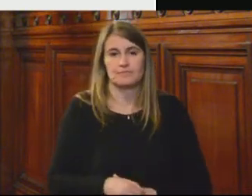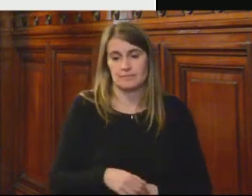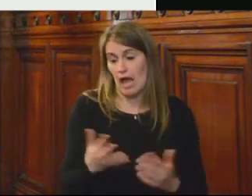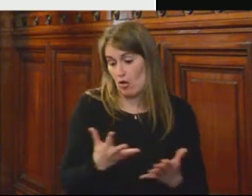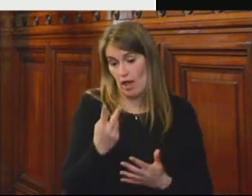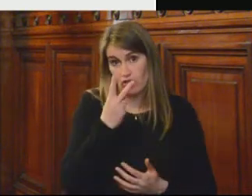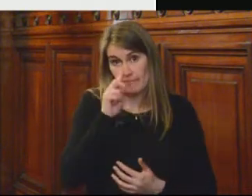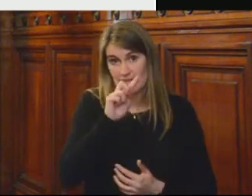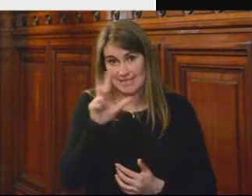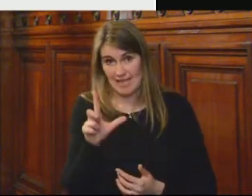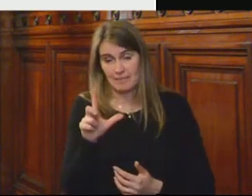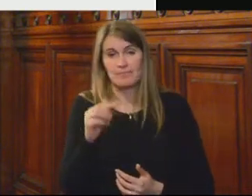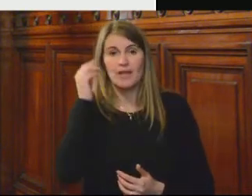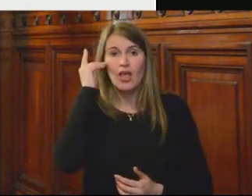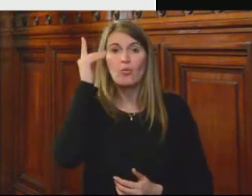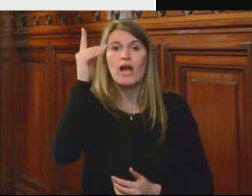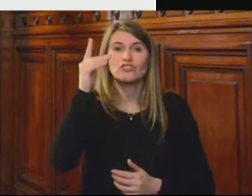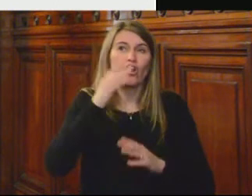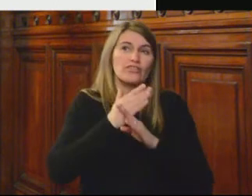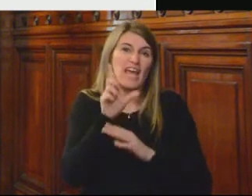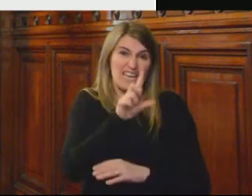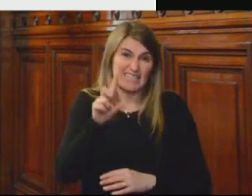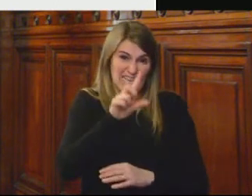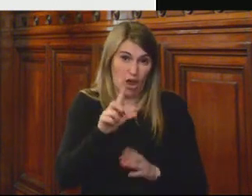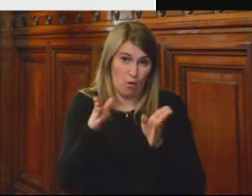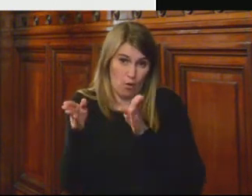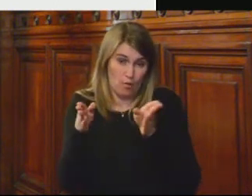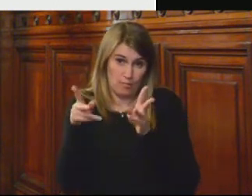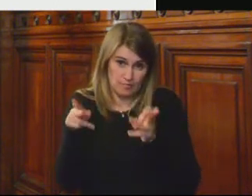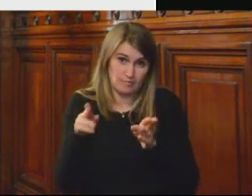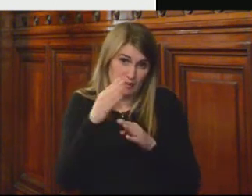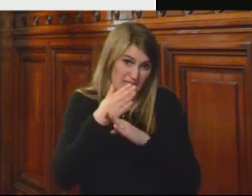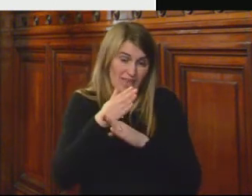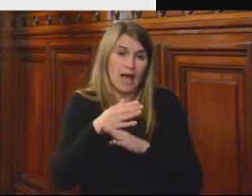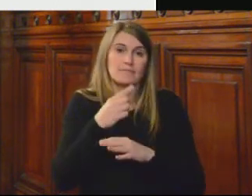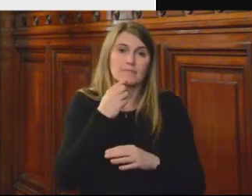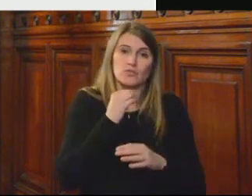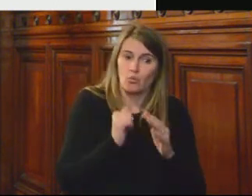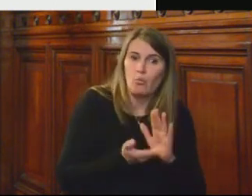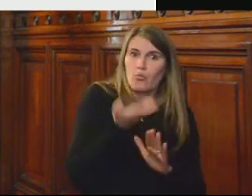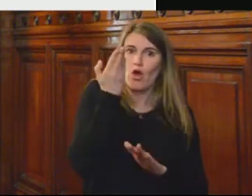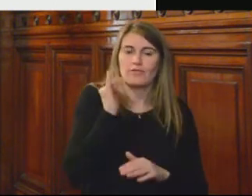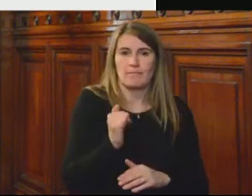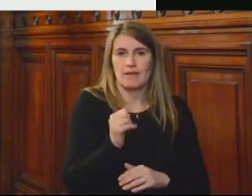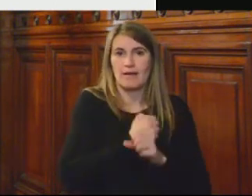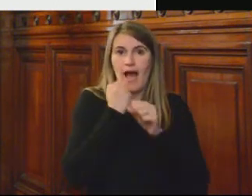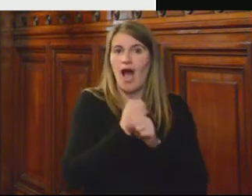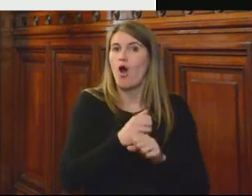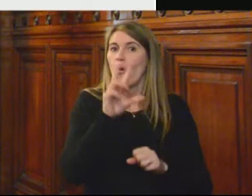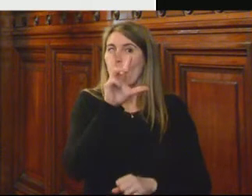2016-2017. Y en el caso de la educación media, la hemos subido de 53,6% a